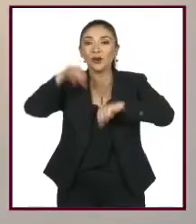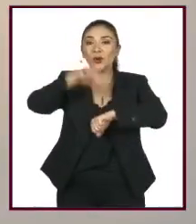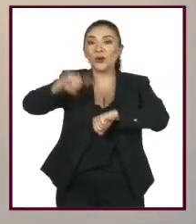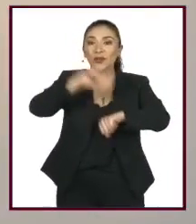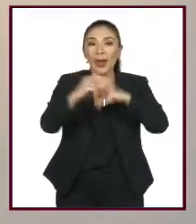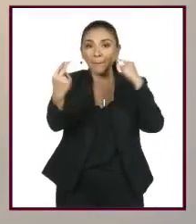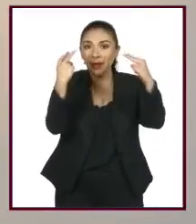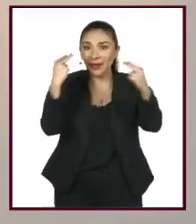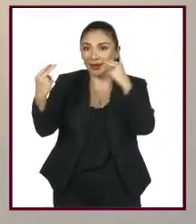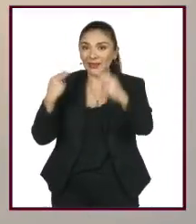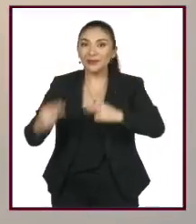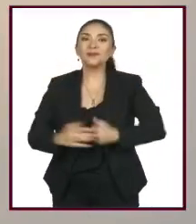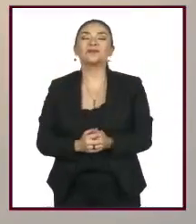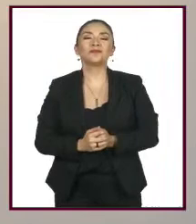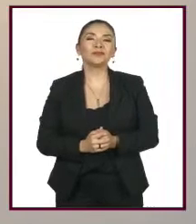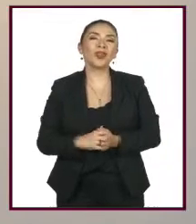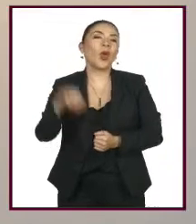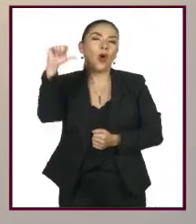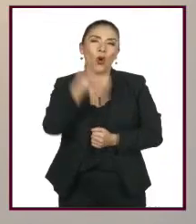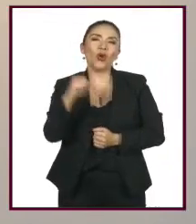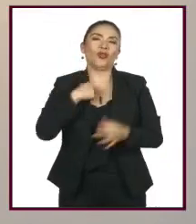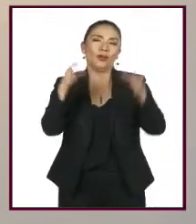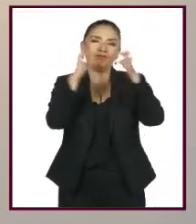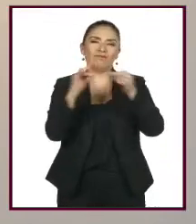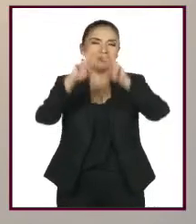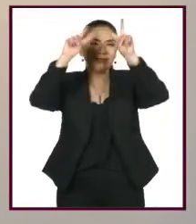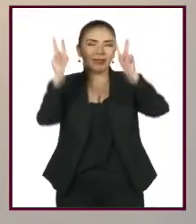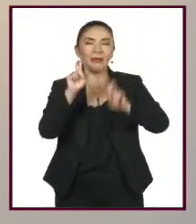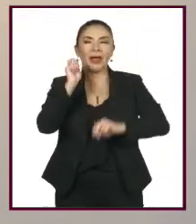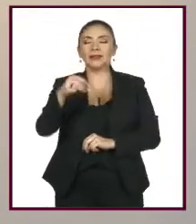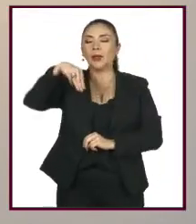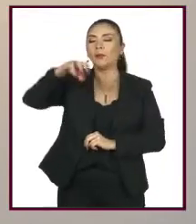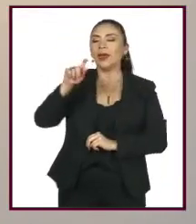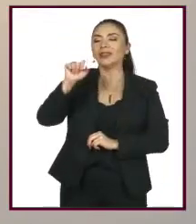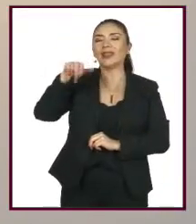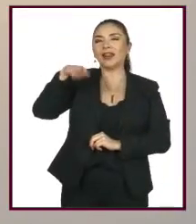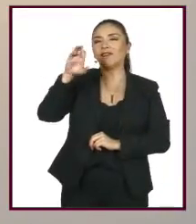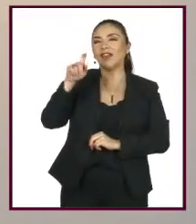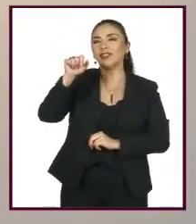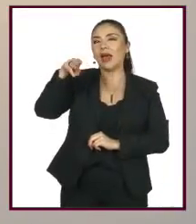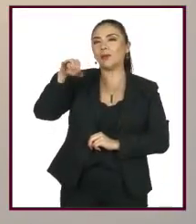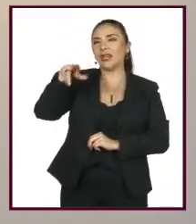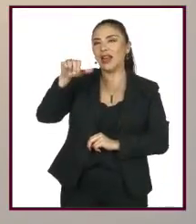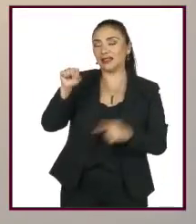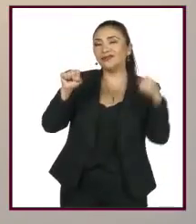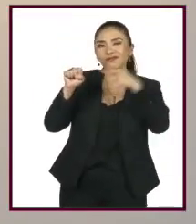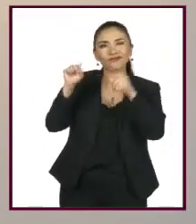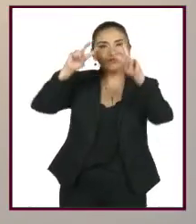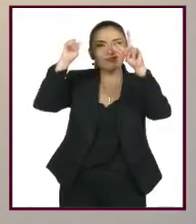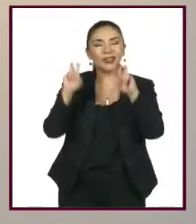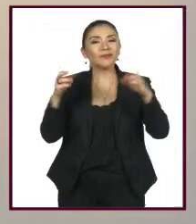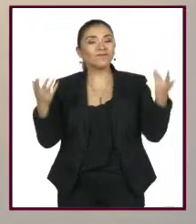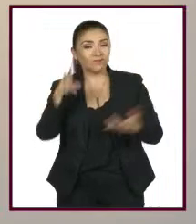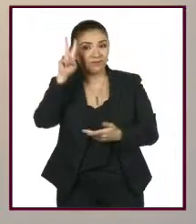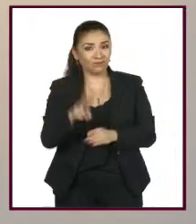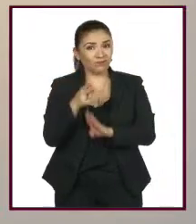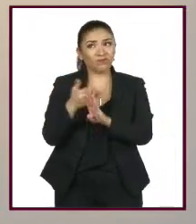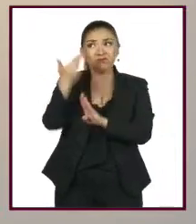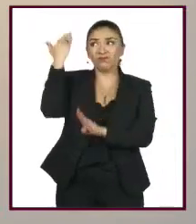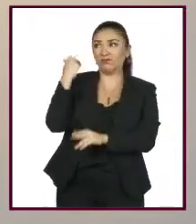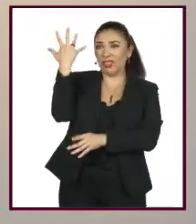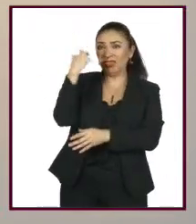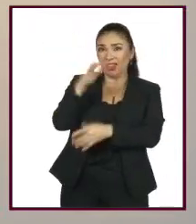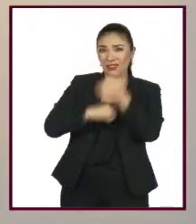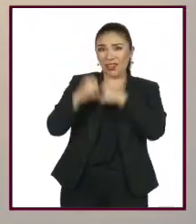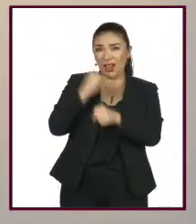escuchan. Bueno, pues yo les voy a hablar del tema de las metanfetaminas, el cual es un tema que en la última